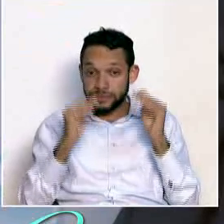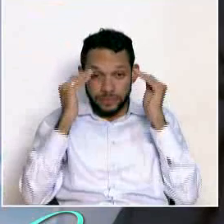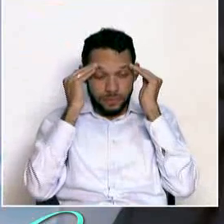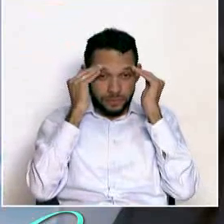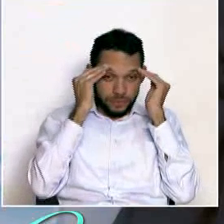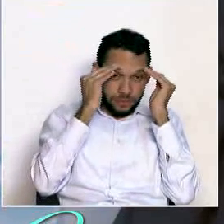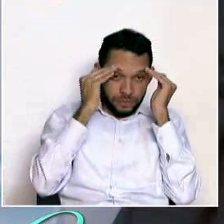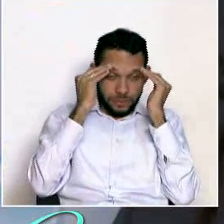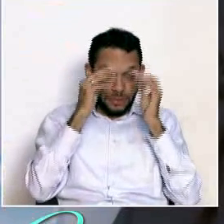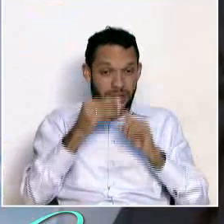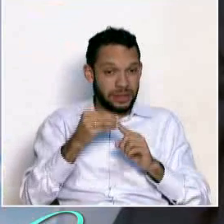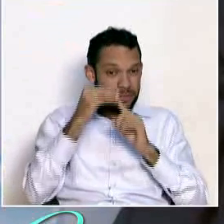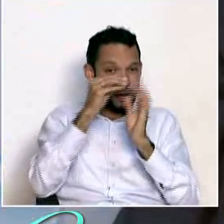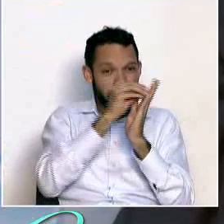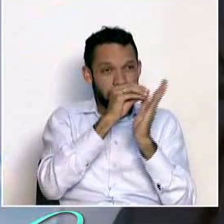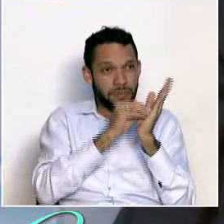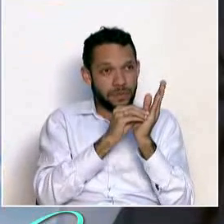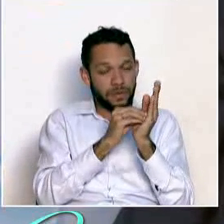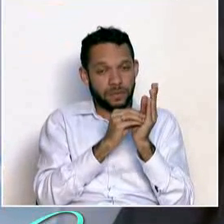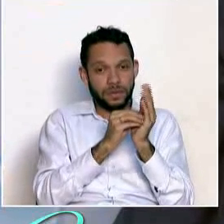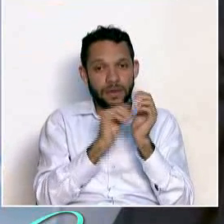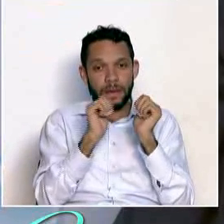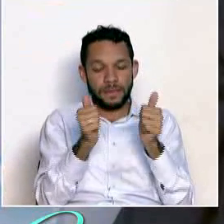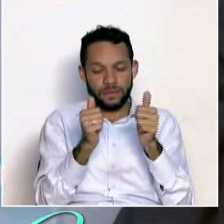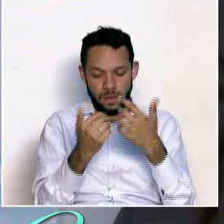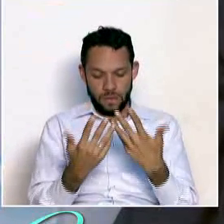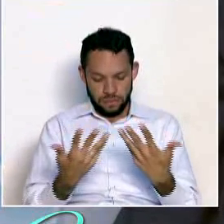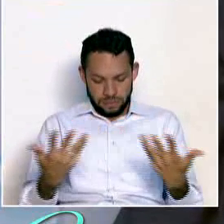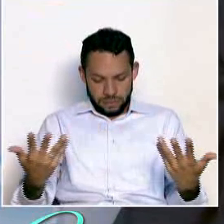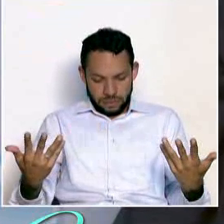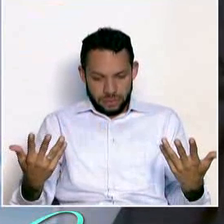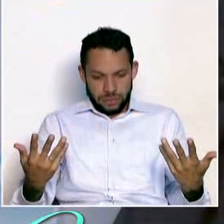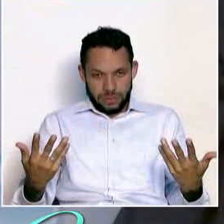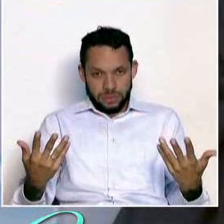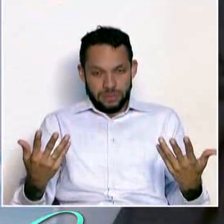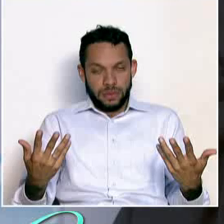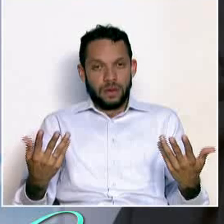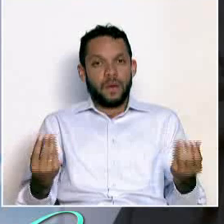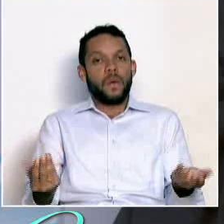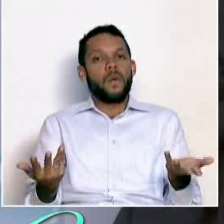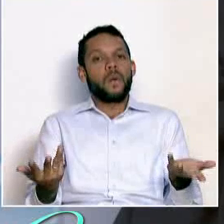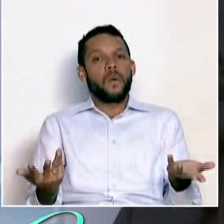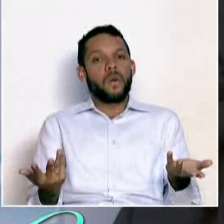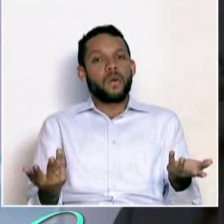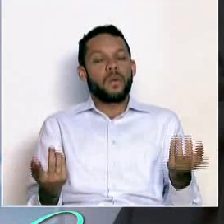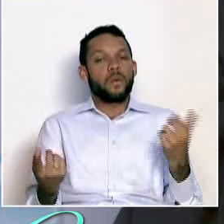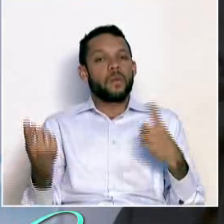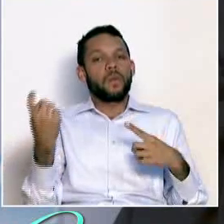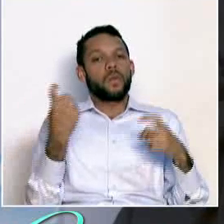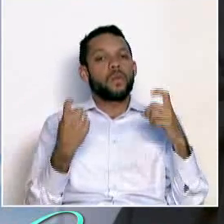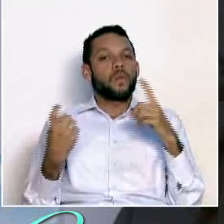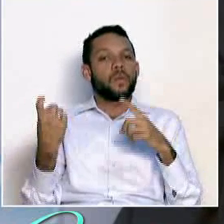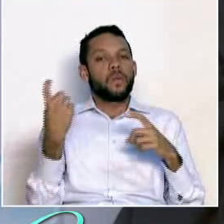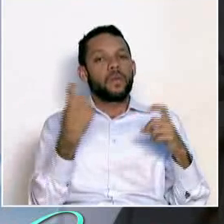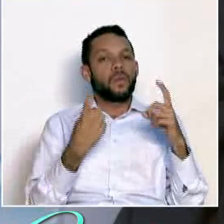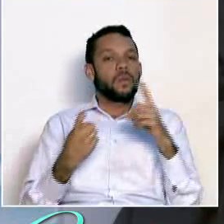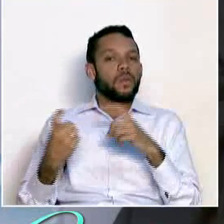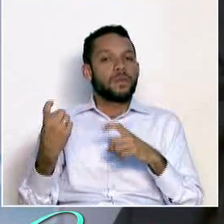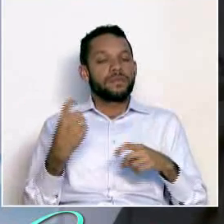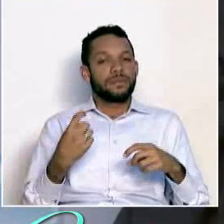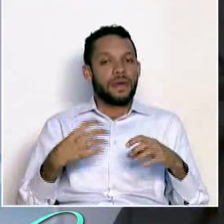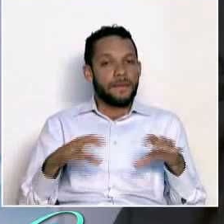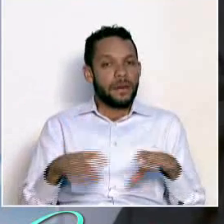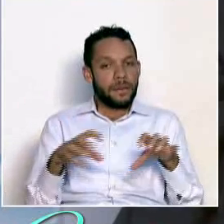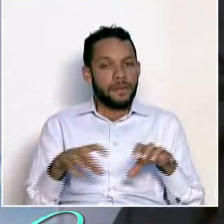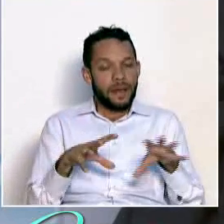proceso. Observa tu cuerpo allí. Quiero que te propongas aceptar todo lo vivido